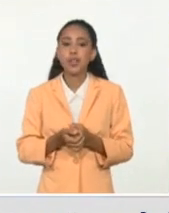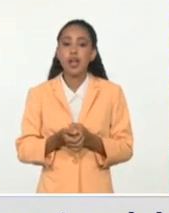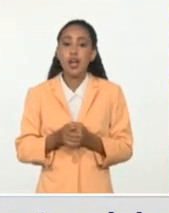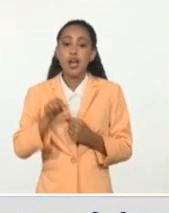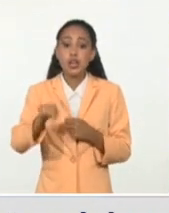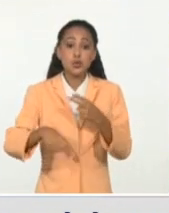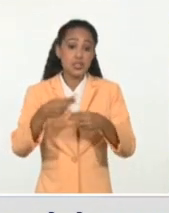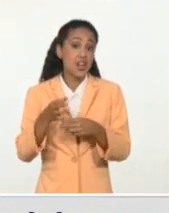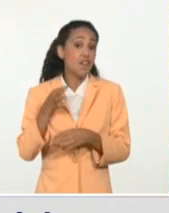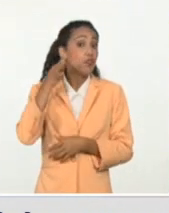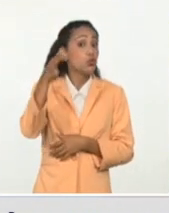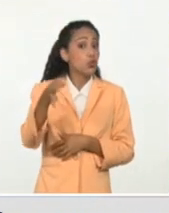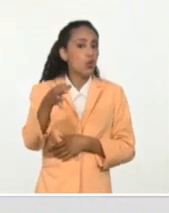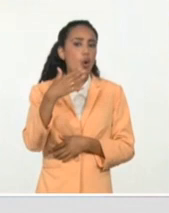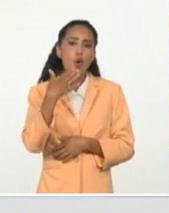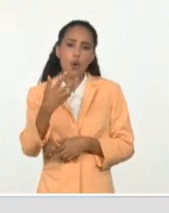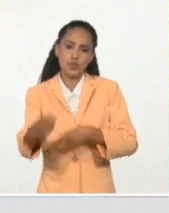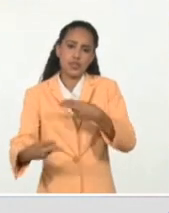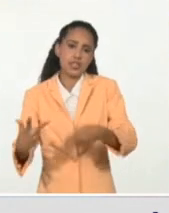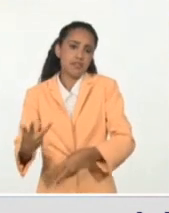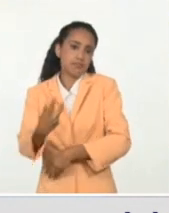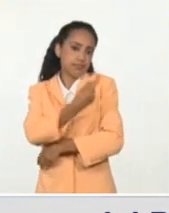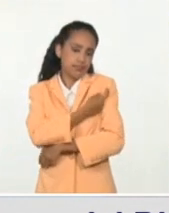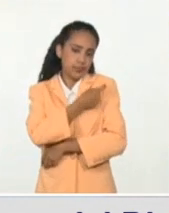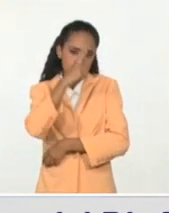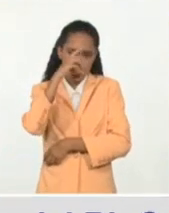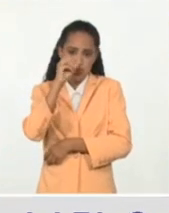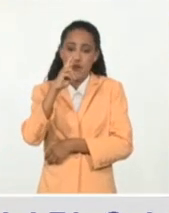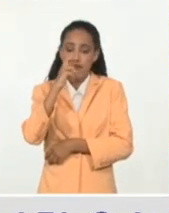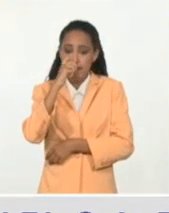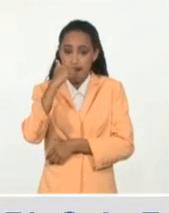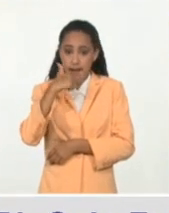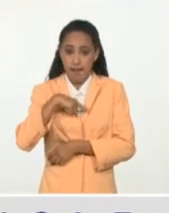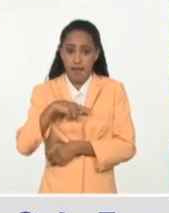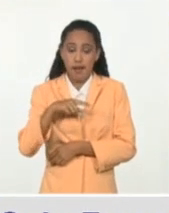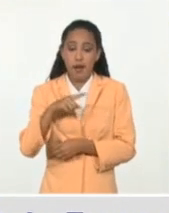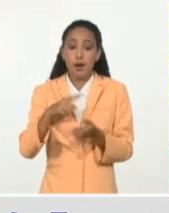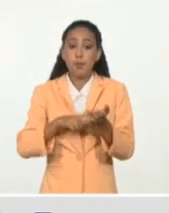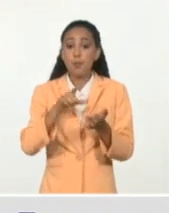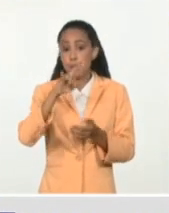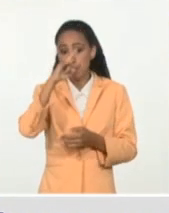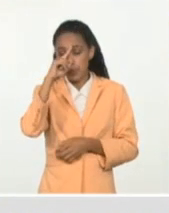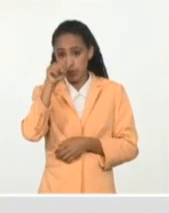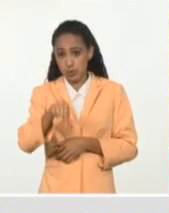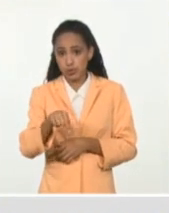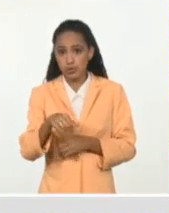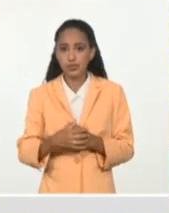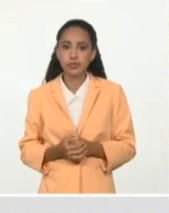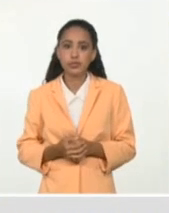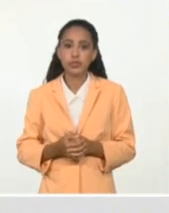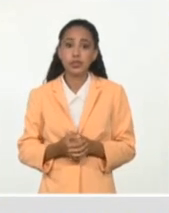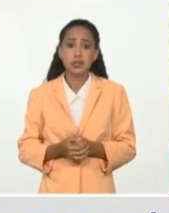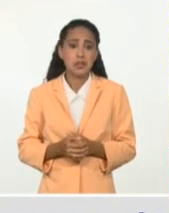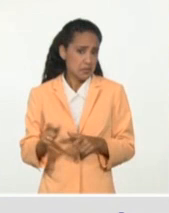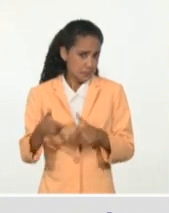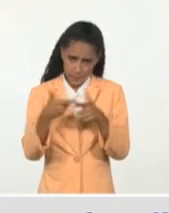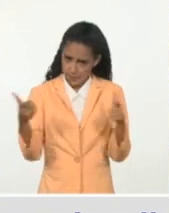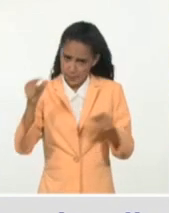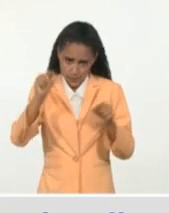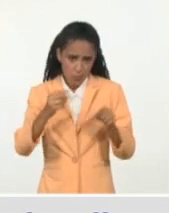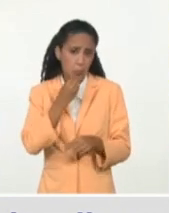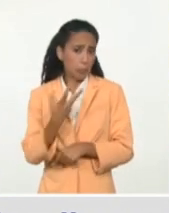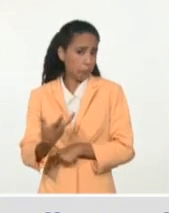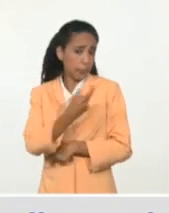futuro para administrar la vacuna Soberana Plus. Casi no va a haber, excepto las alergias a algún componente de la vacuna,